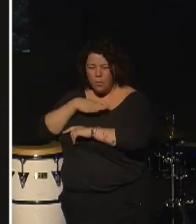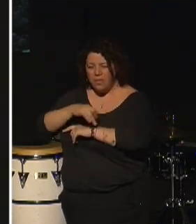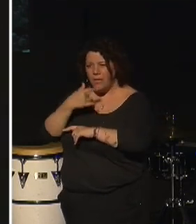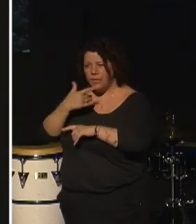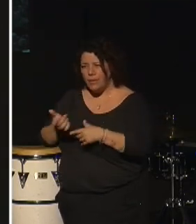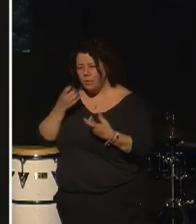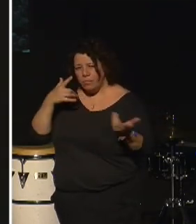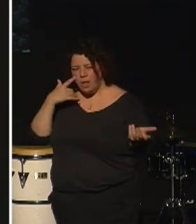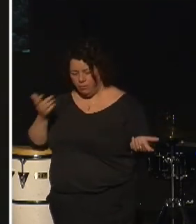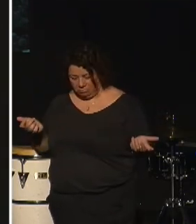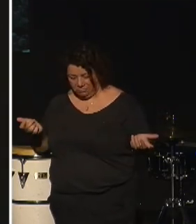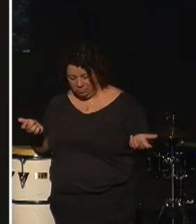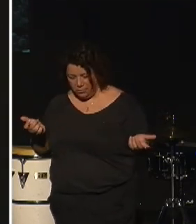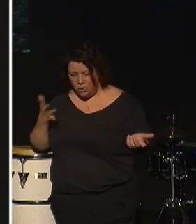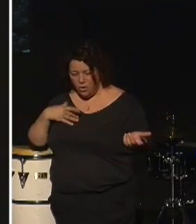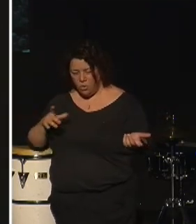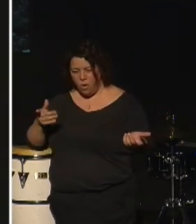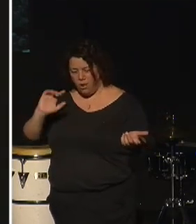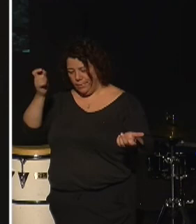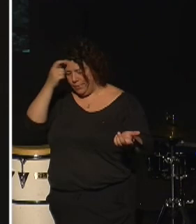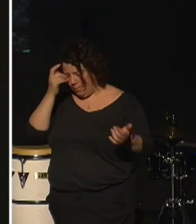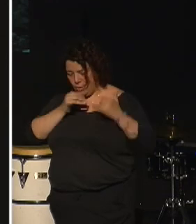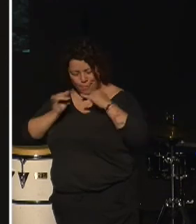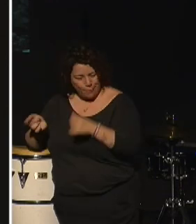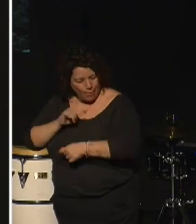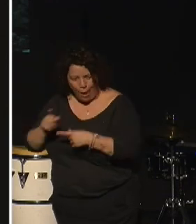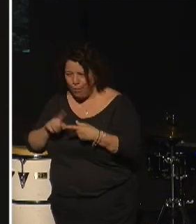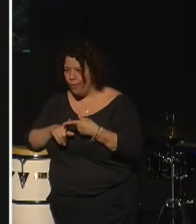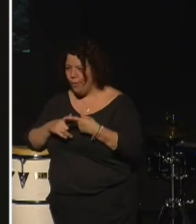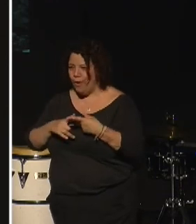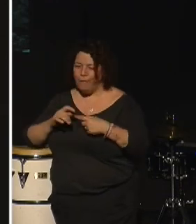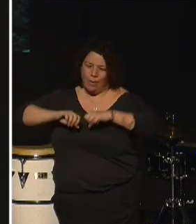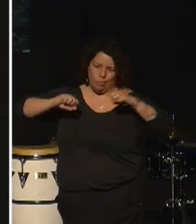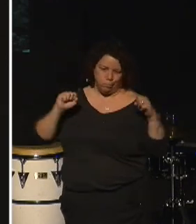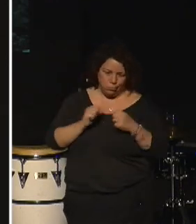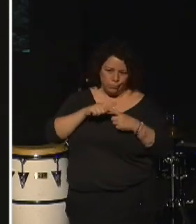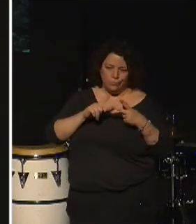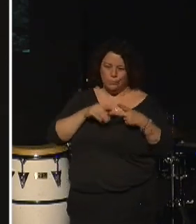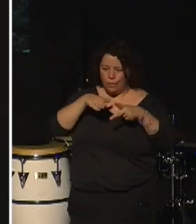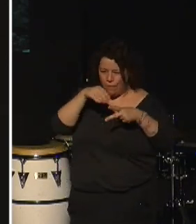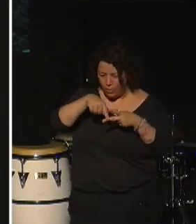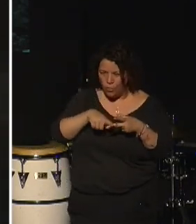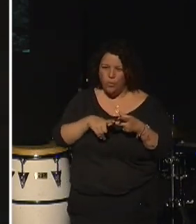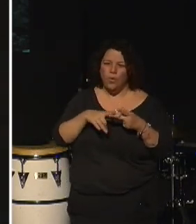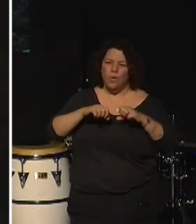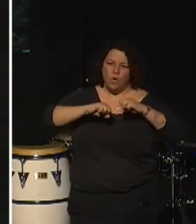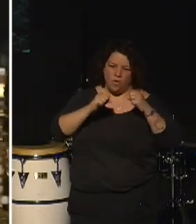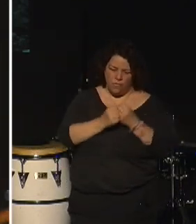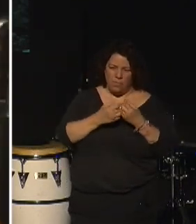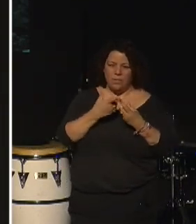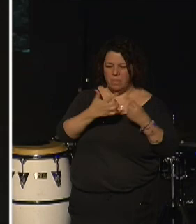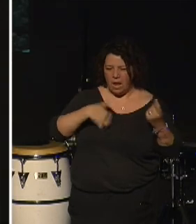mira, Sara, después del trauma de no has llegado, has estado encerrada en un camarote, has hecho confinamiento luego en